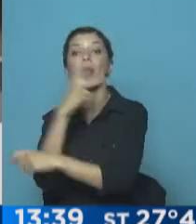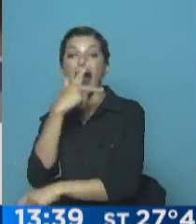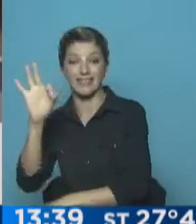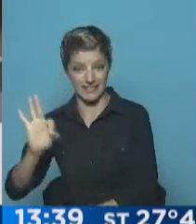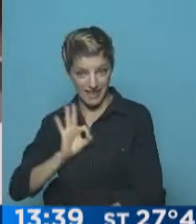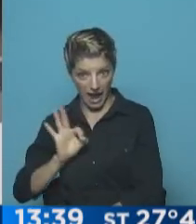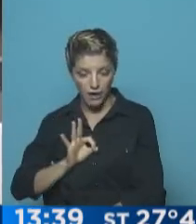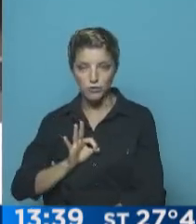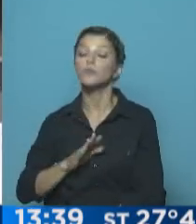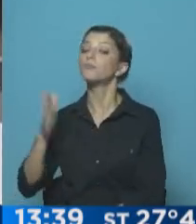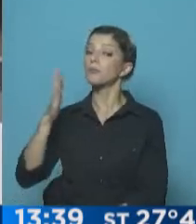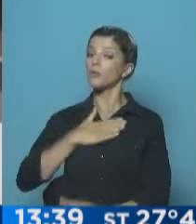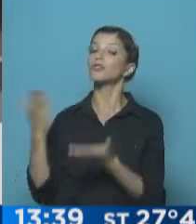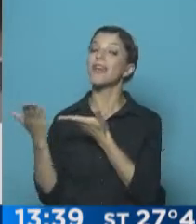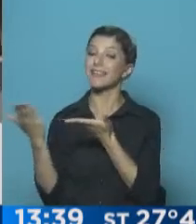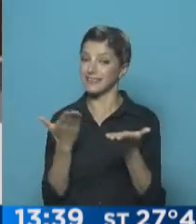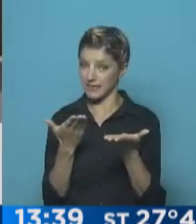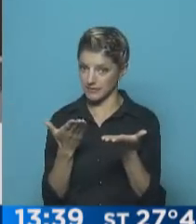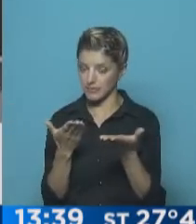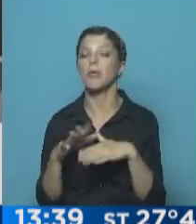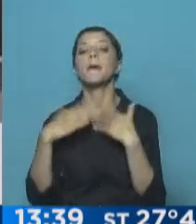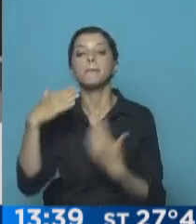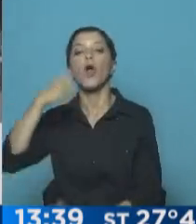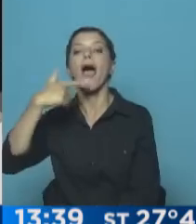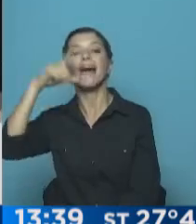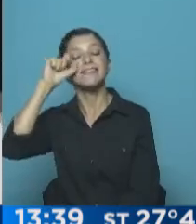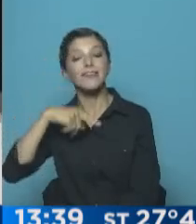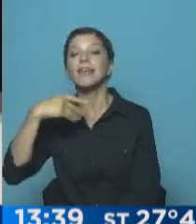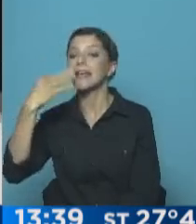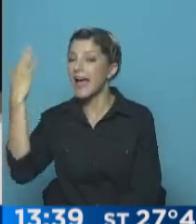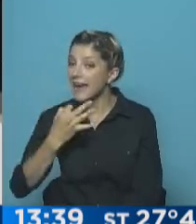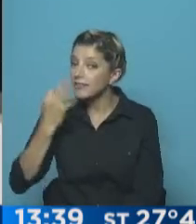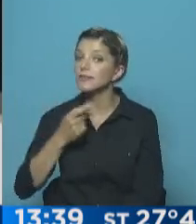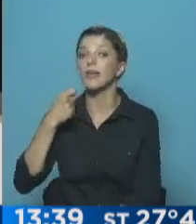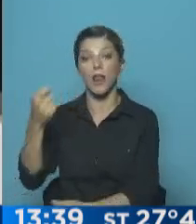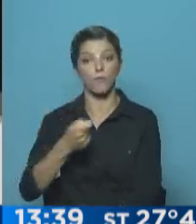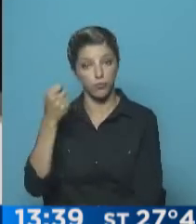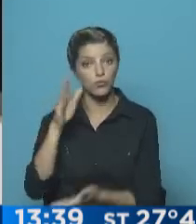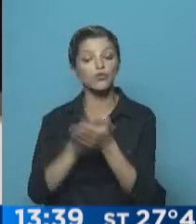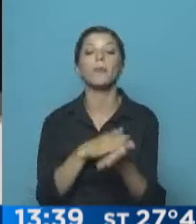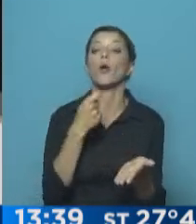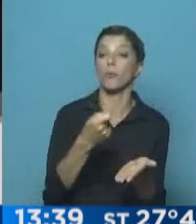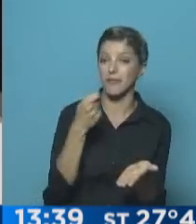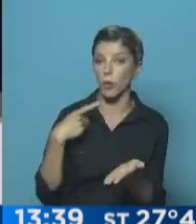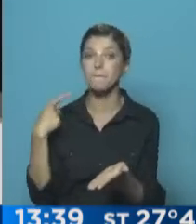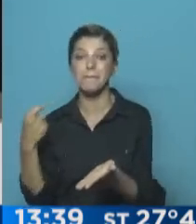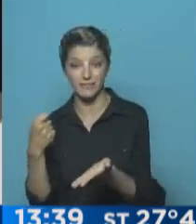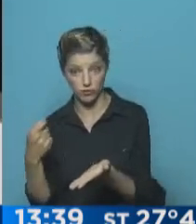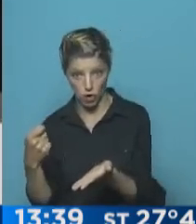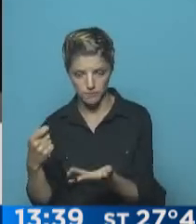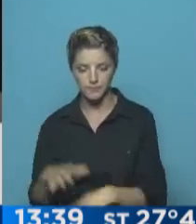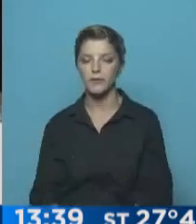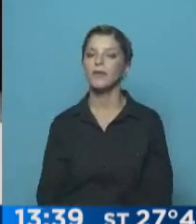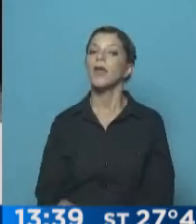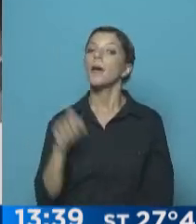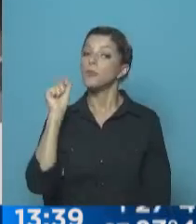asistentes previsionales la es garantiza la asistencia provisional respecto a jubilaciones y pensiones del sistema integrado Lidia